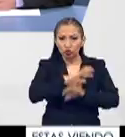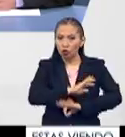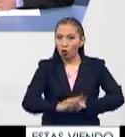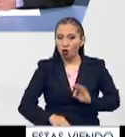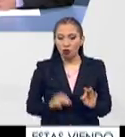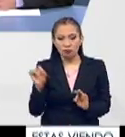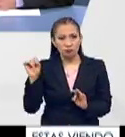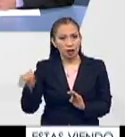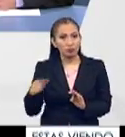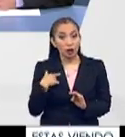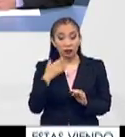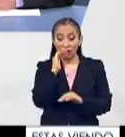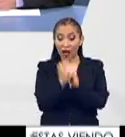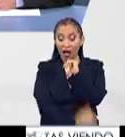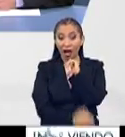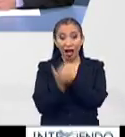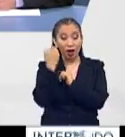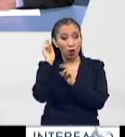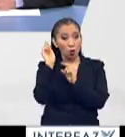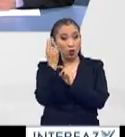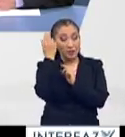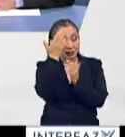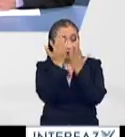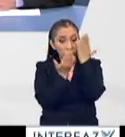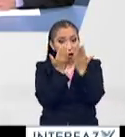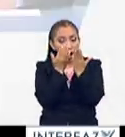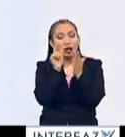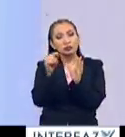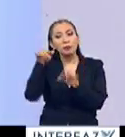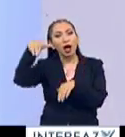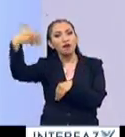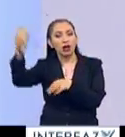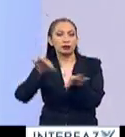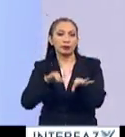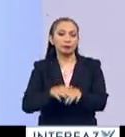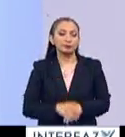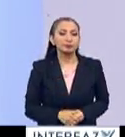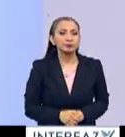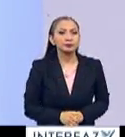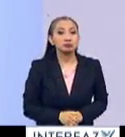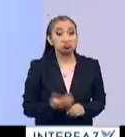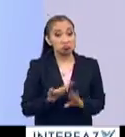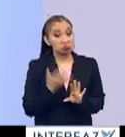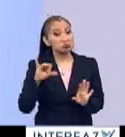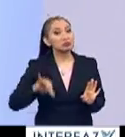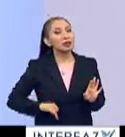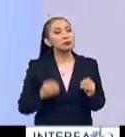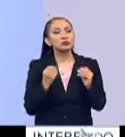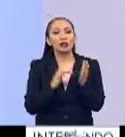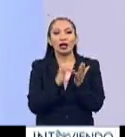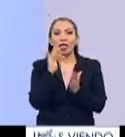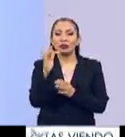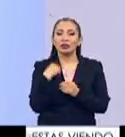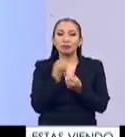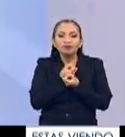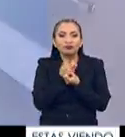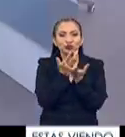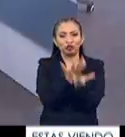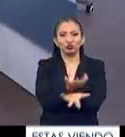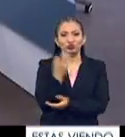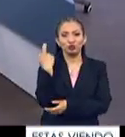y egresando una vez de la universidad, pues también eso se refleja en un trabajo. Bueno, pues muy interesante. Muchísimas gracias por